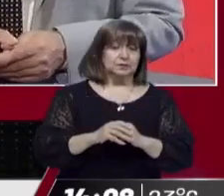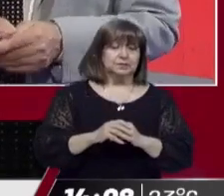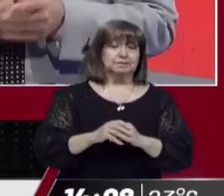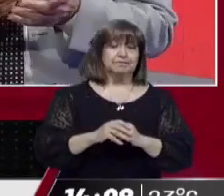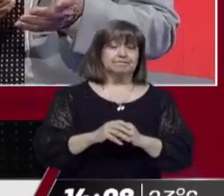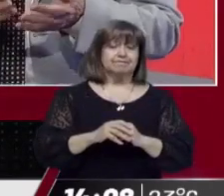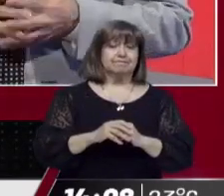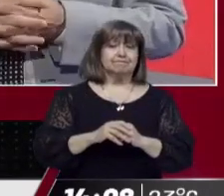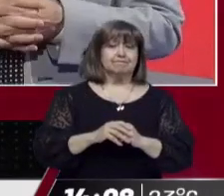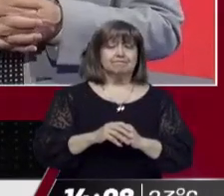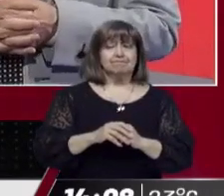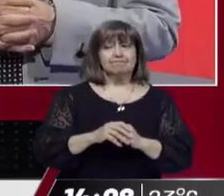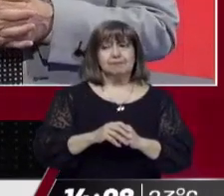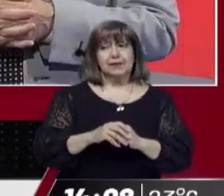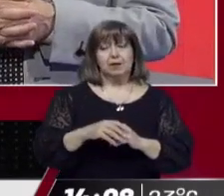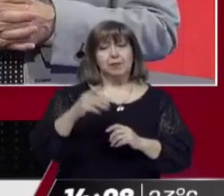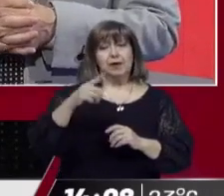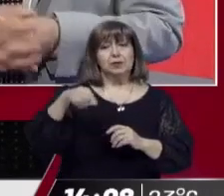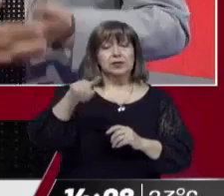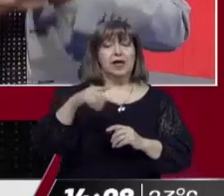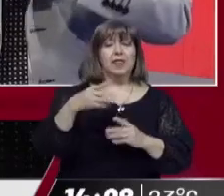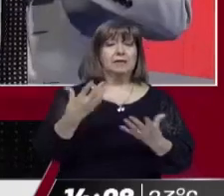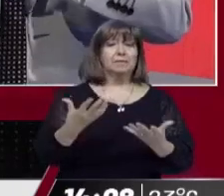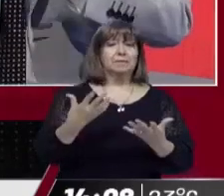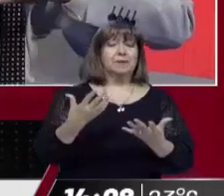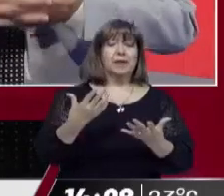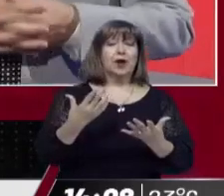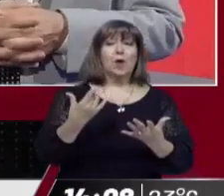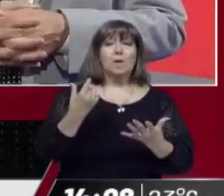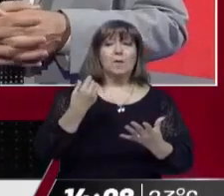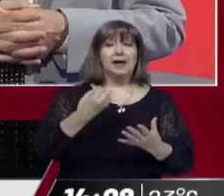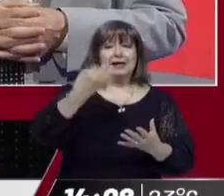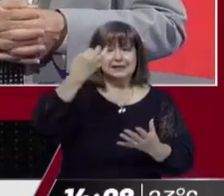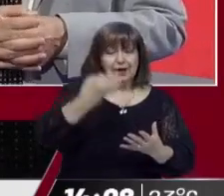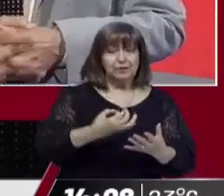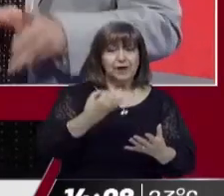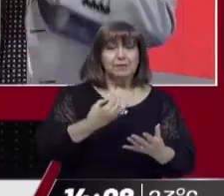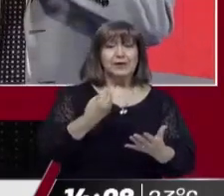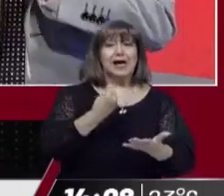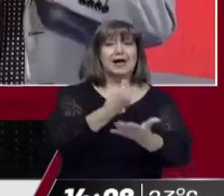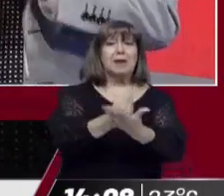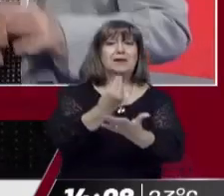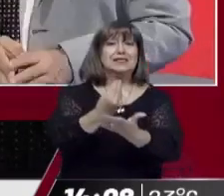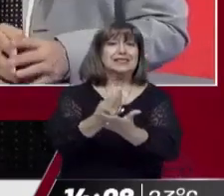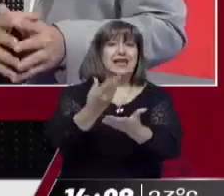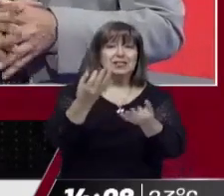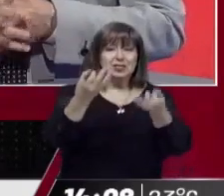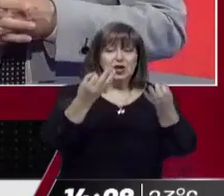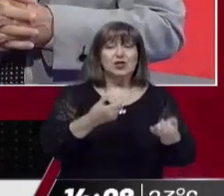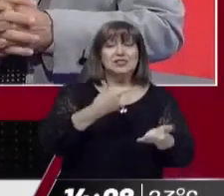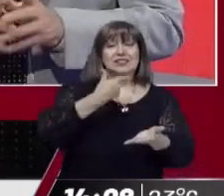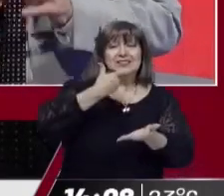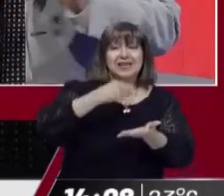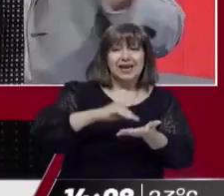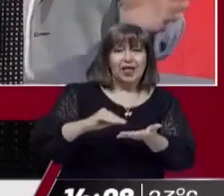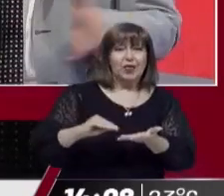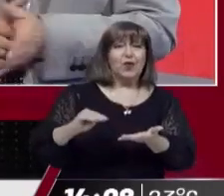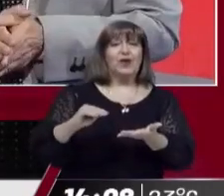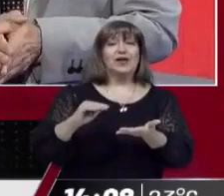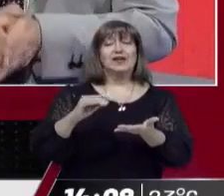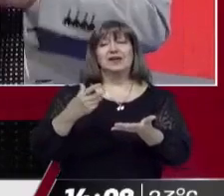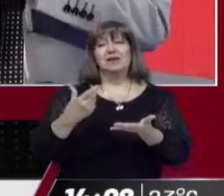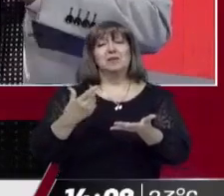la granja. Entonces, para que tengan acompañamiento, legitimidad en esta representación necesaria de un poder del